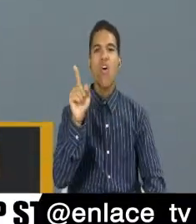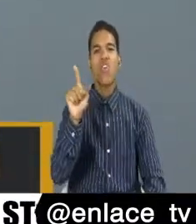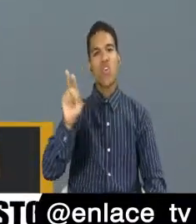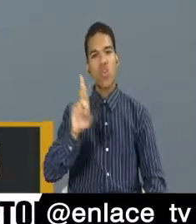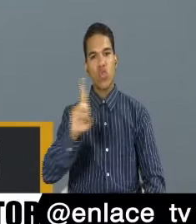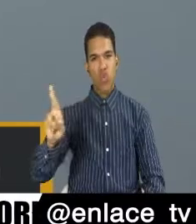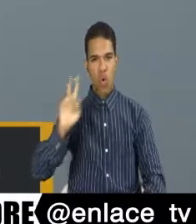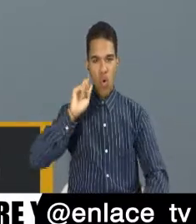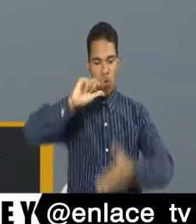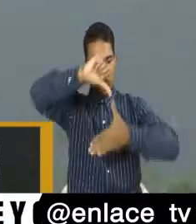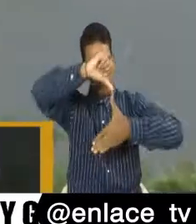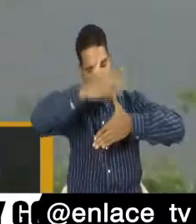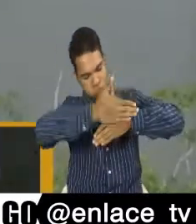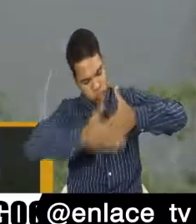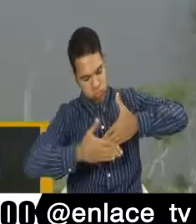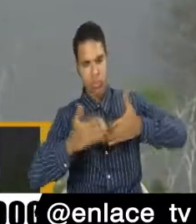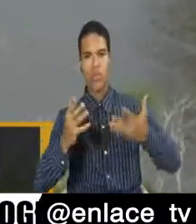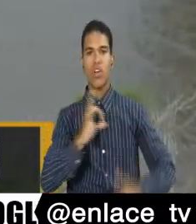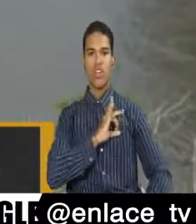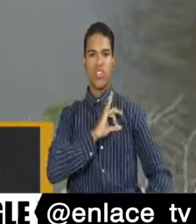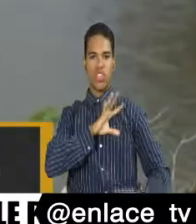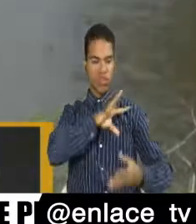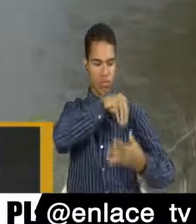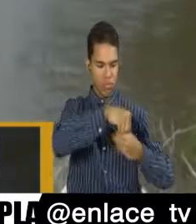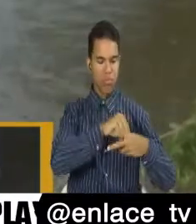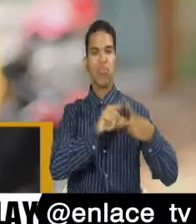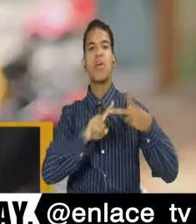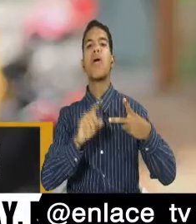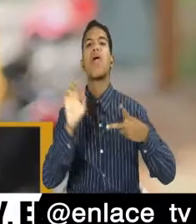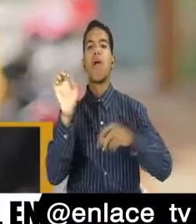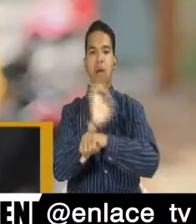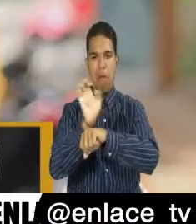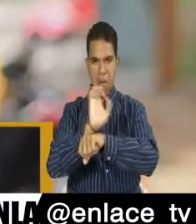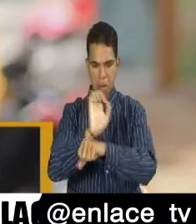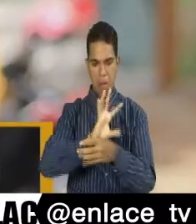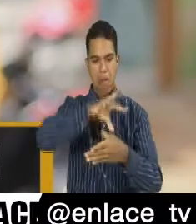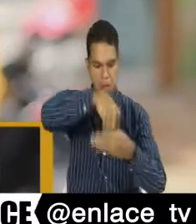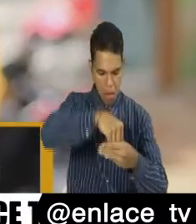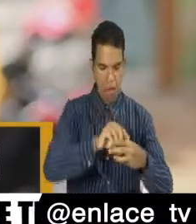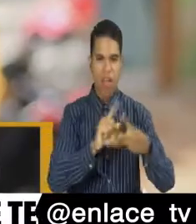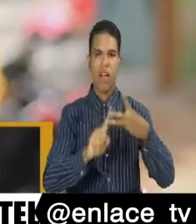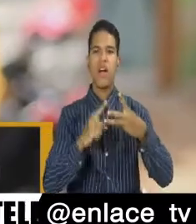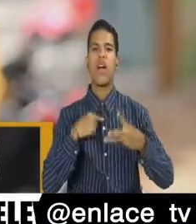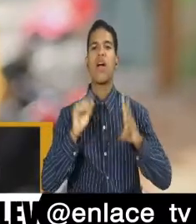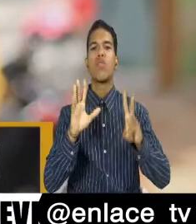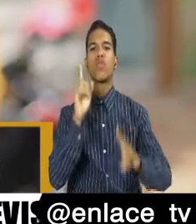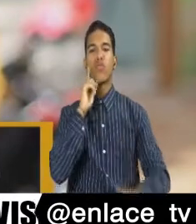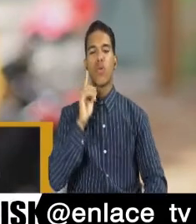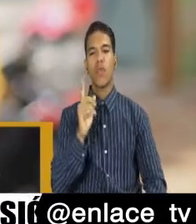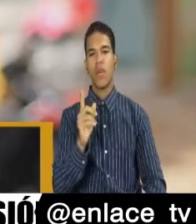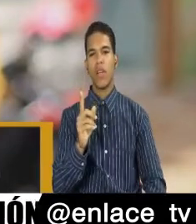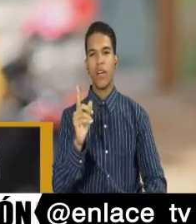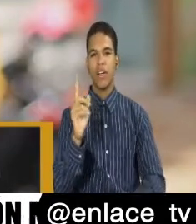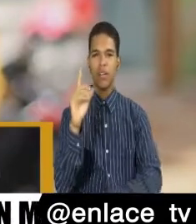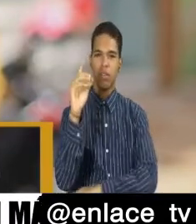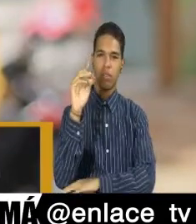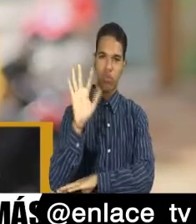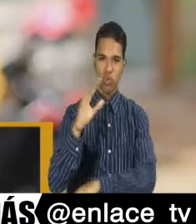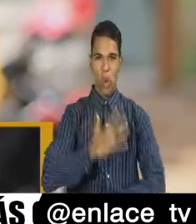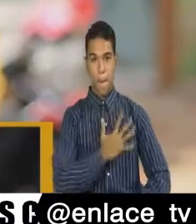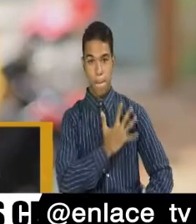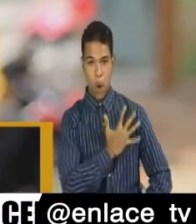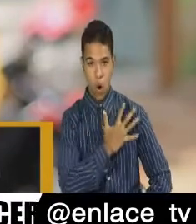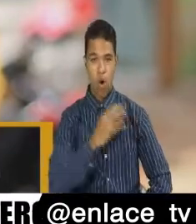Chile, con el Panamericano en Ecuador, con los bolivarianos en Colombia en noviembre, con el campeonato